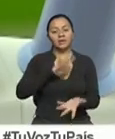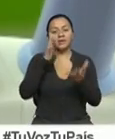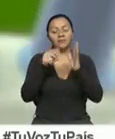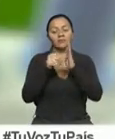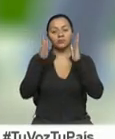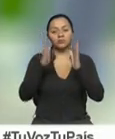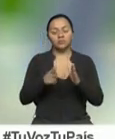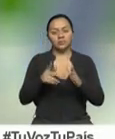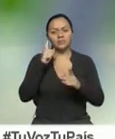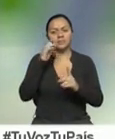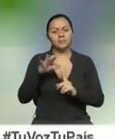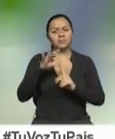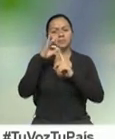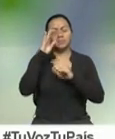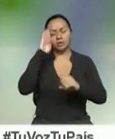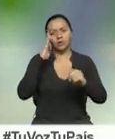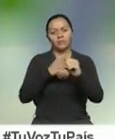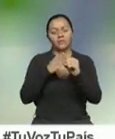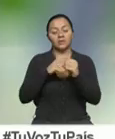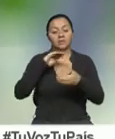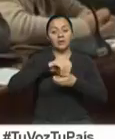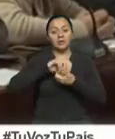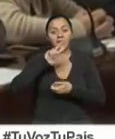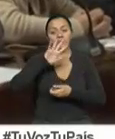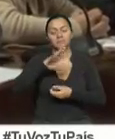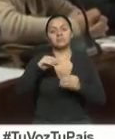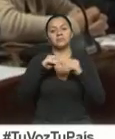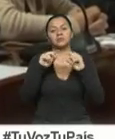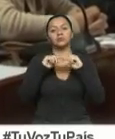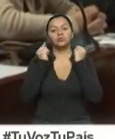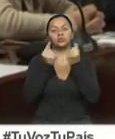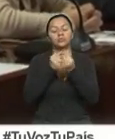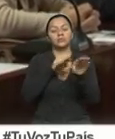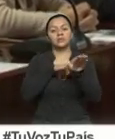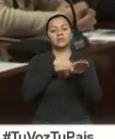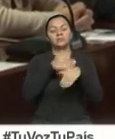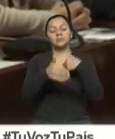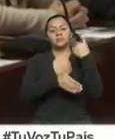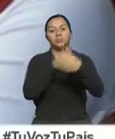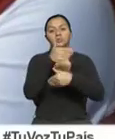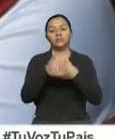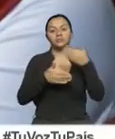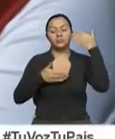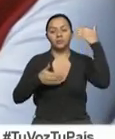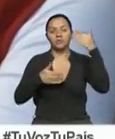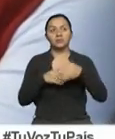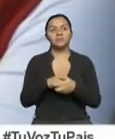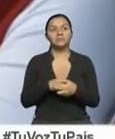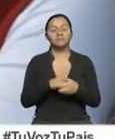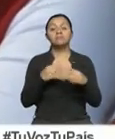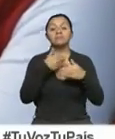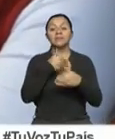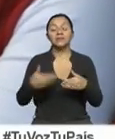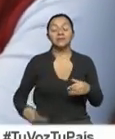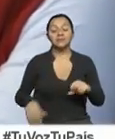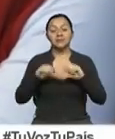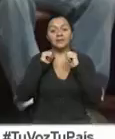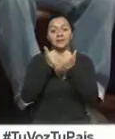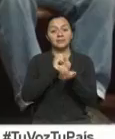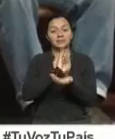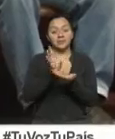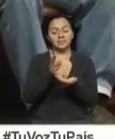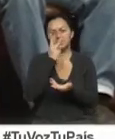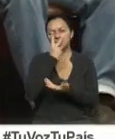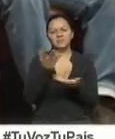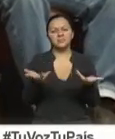es el principal objetivo de Alianza País y de los movimientos que respaldan este proceso político. Gabriela Rivadeneira, presidenta de la